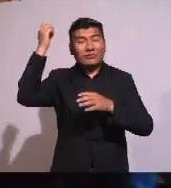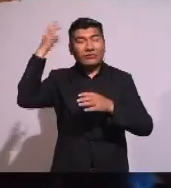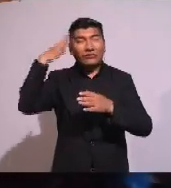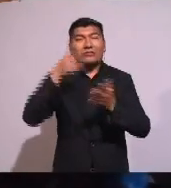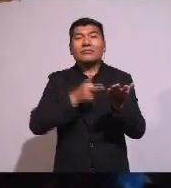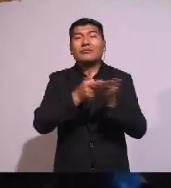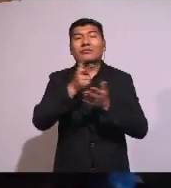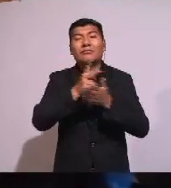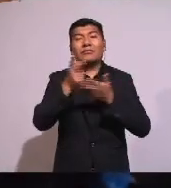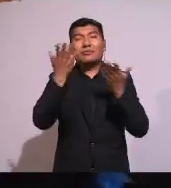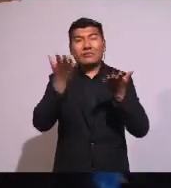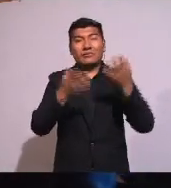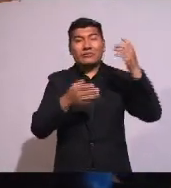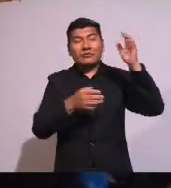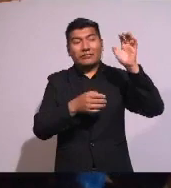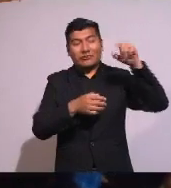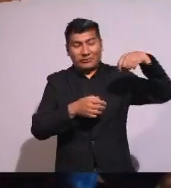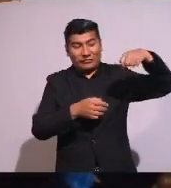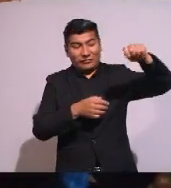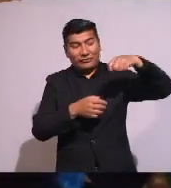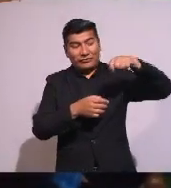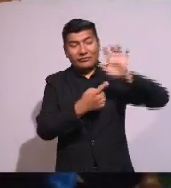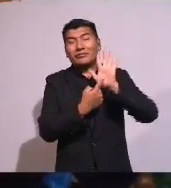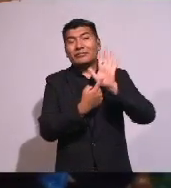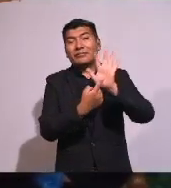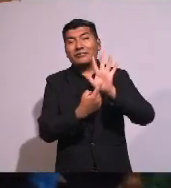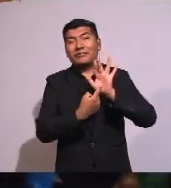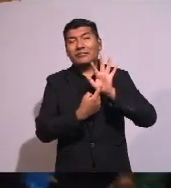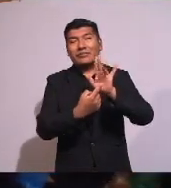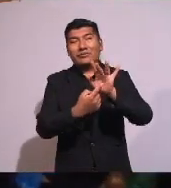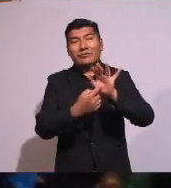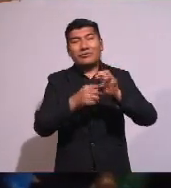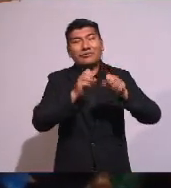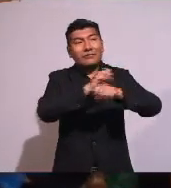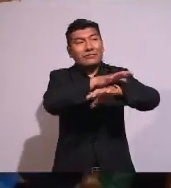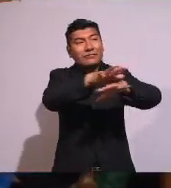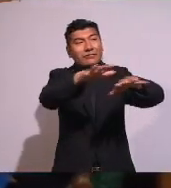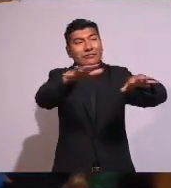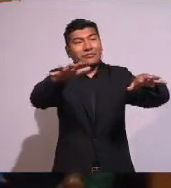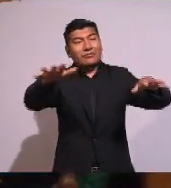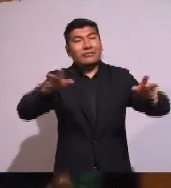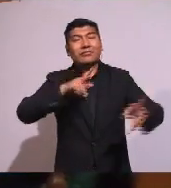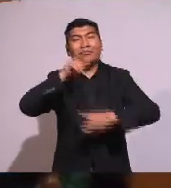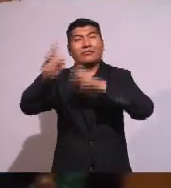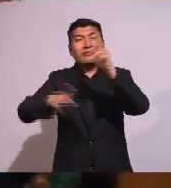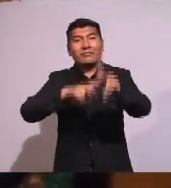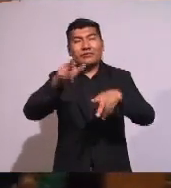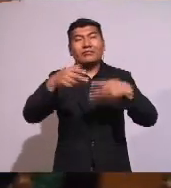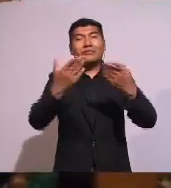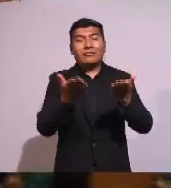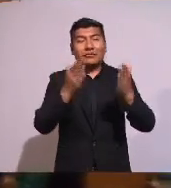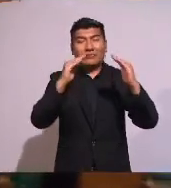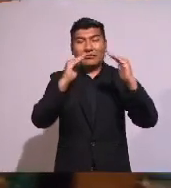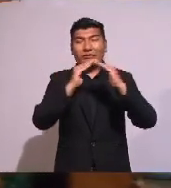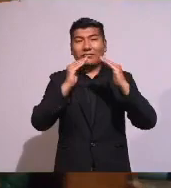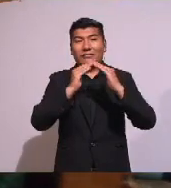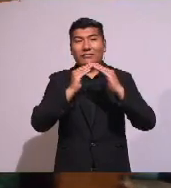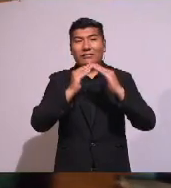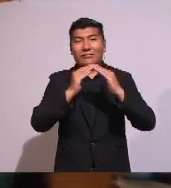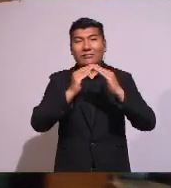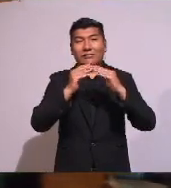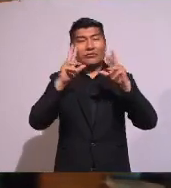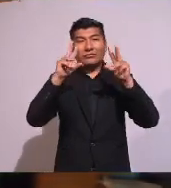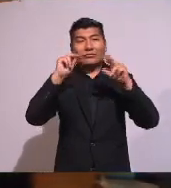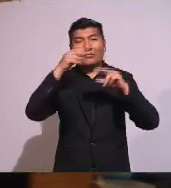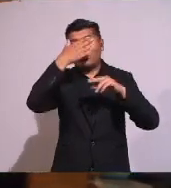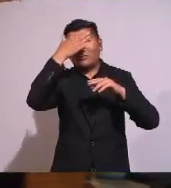se pone en el candelero para que ilumine a los que están en la casa. No hay